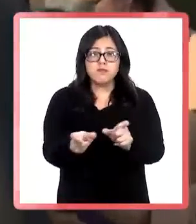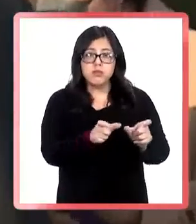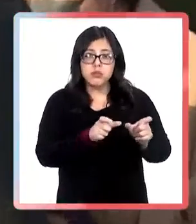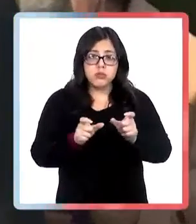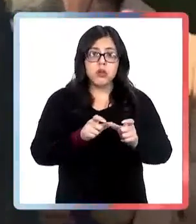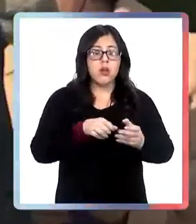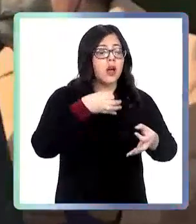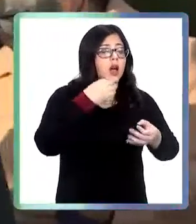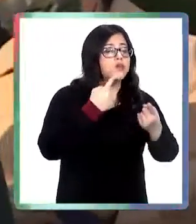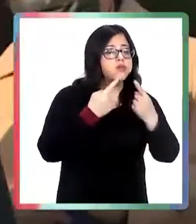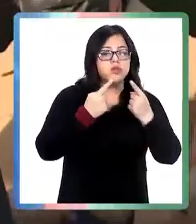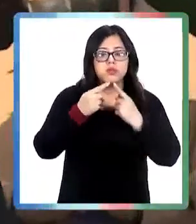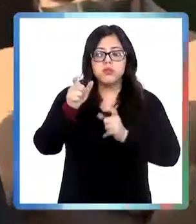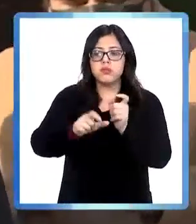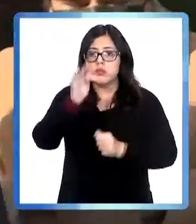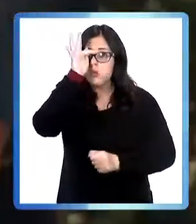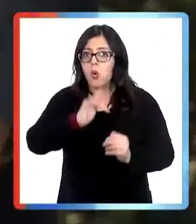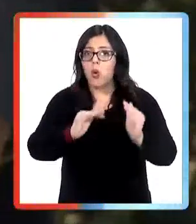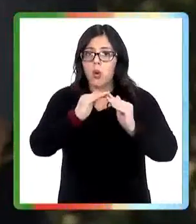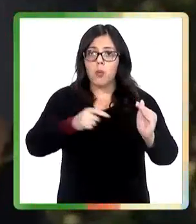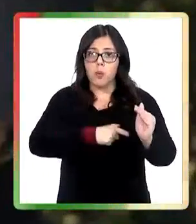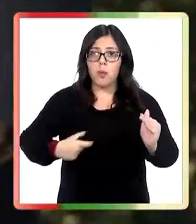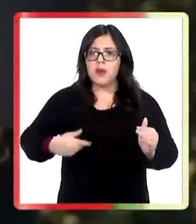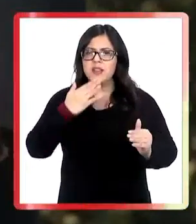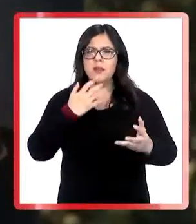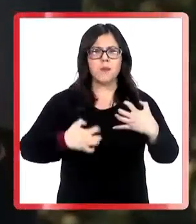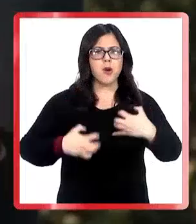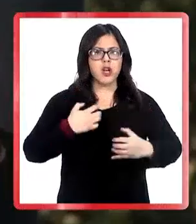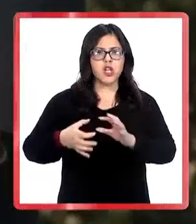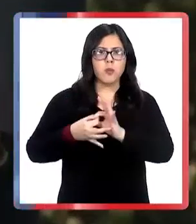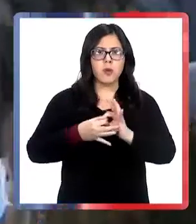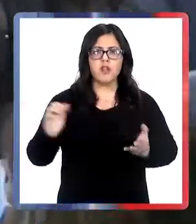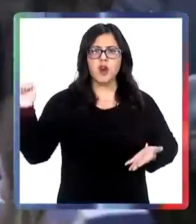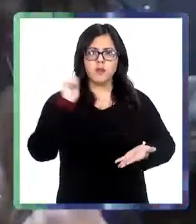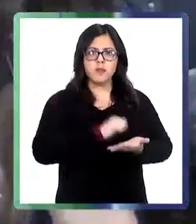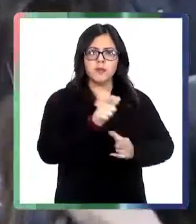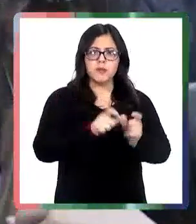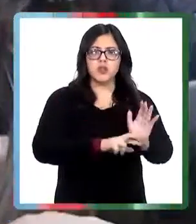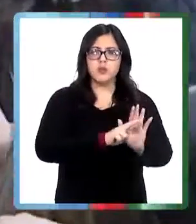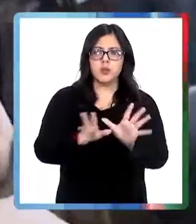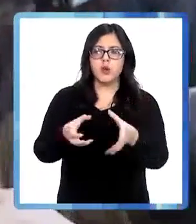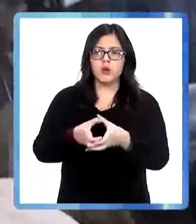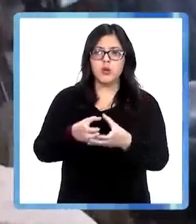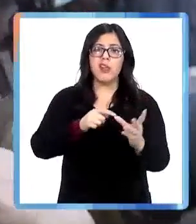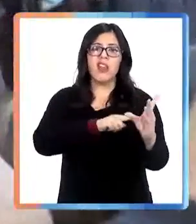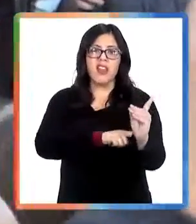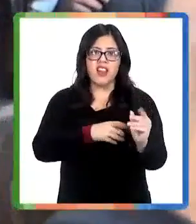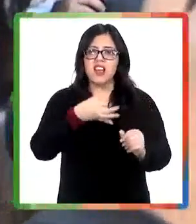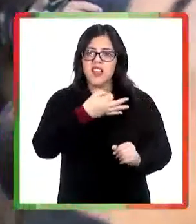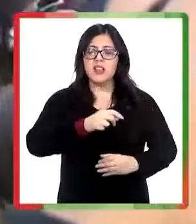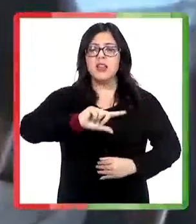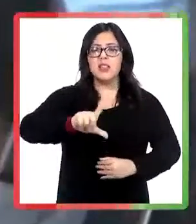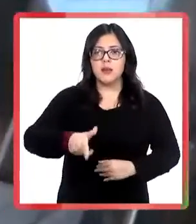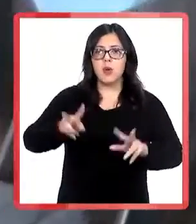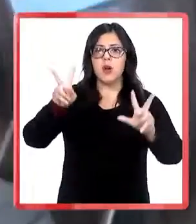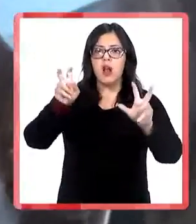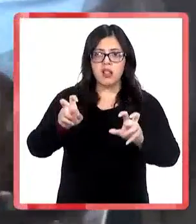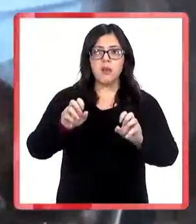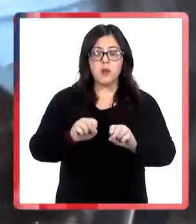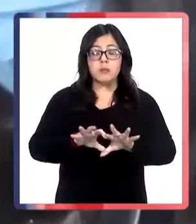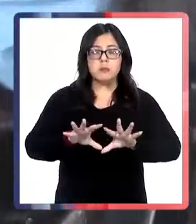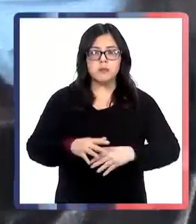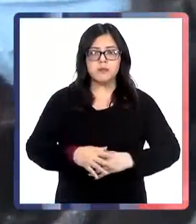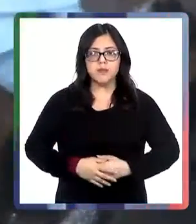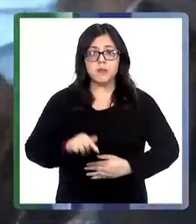fiscalizadores tomarán declaraciones a los funcionarios de La Moneda y reaccionó molesto ante los reclamos de dirigentes de la derecha que acusan demora en